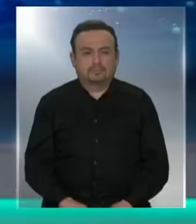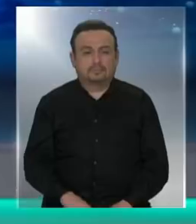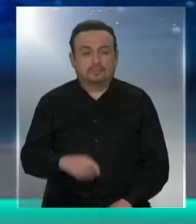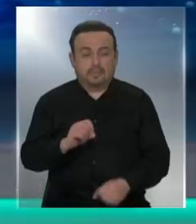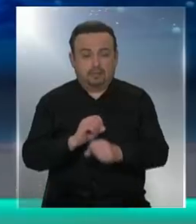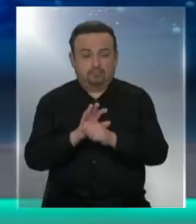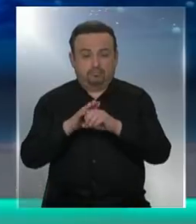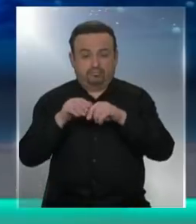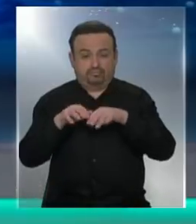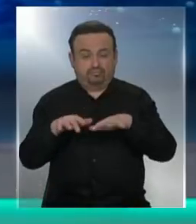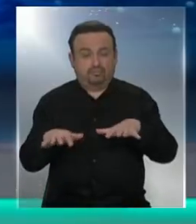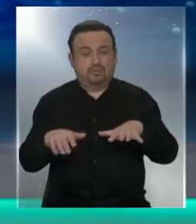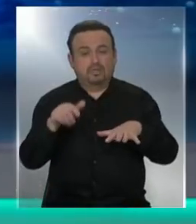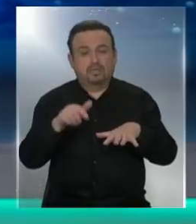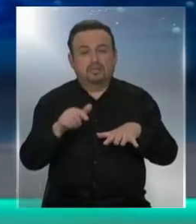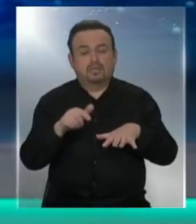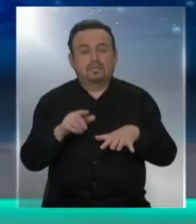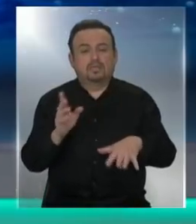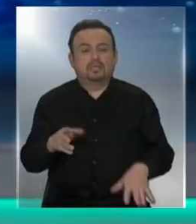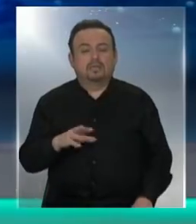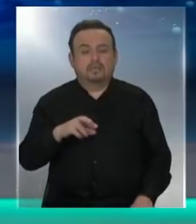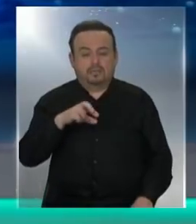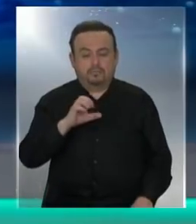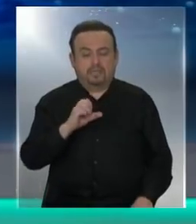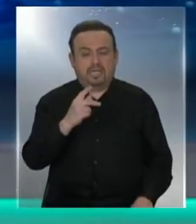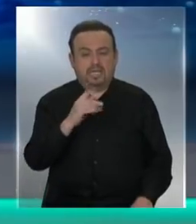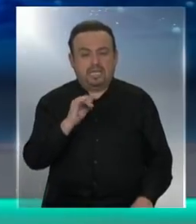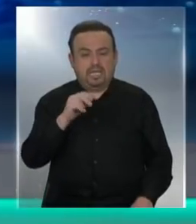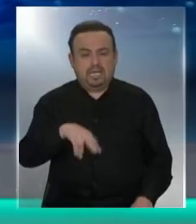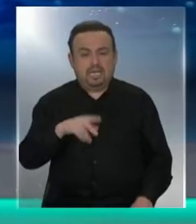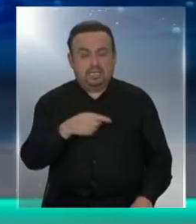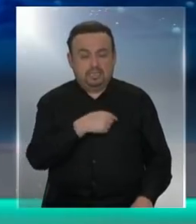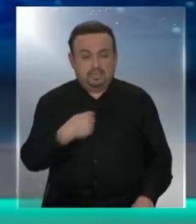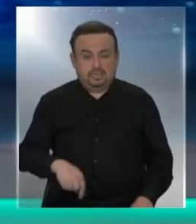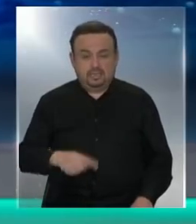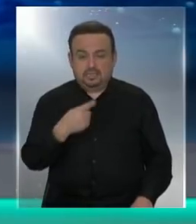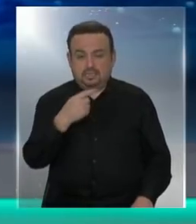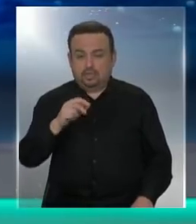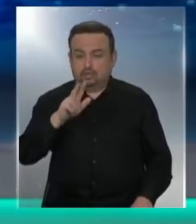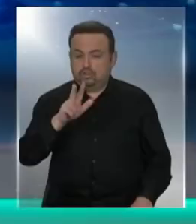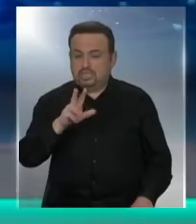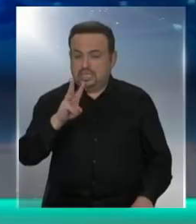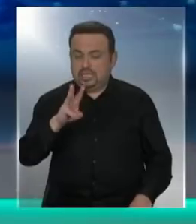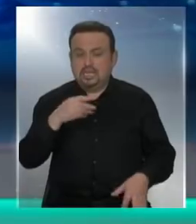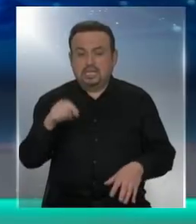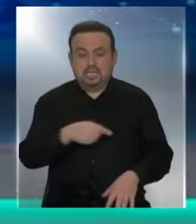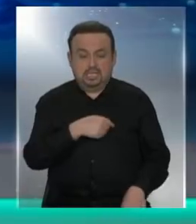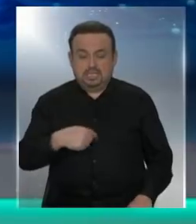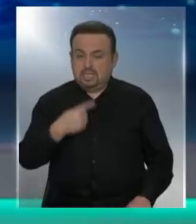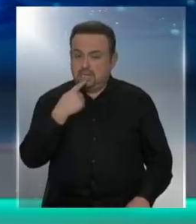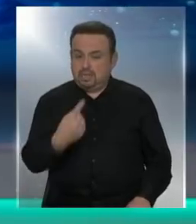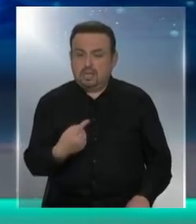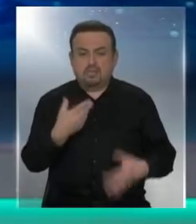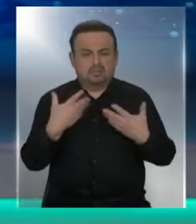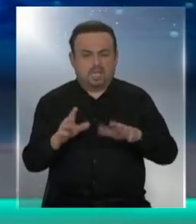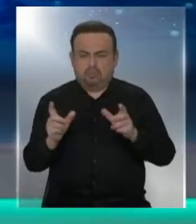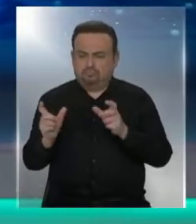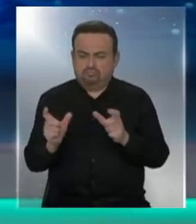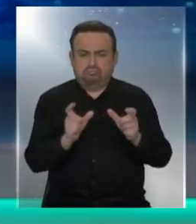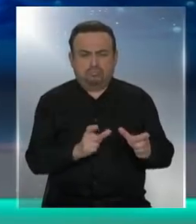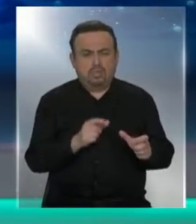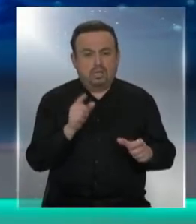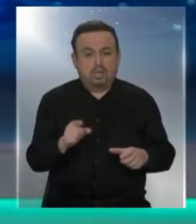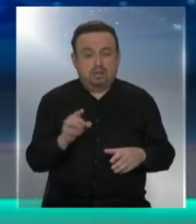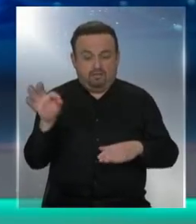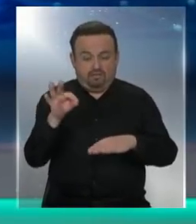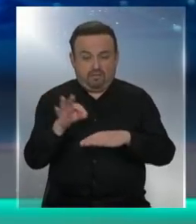El brote de coronavirus en Pekín ya suma al menos 183 casos. China asegura que está bajo control y que la cepa